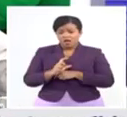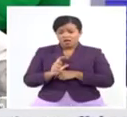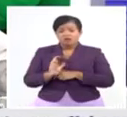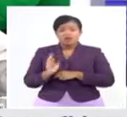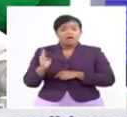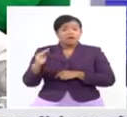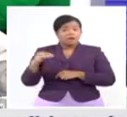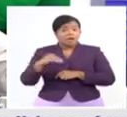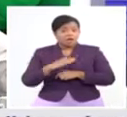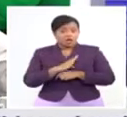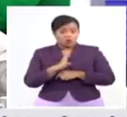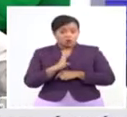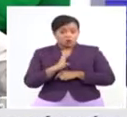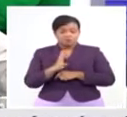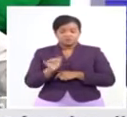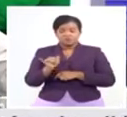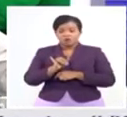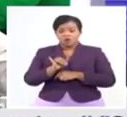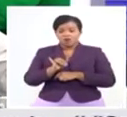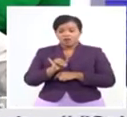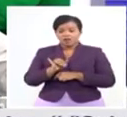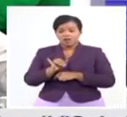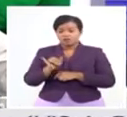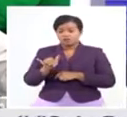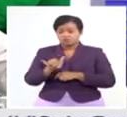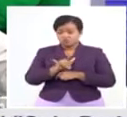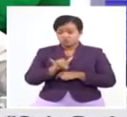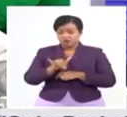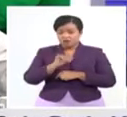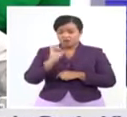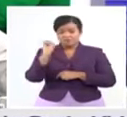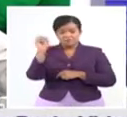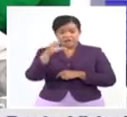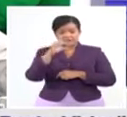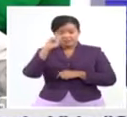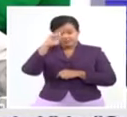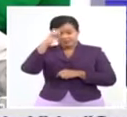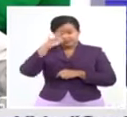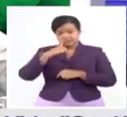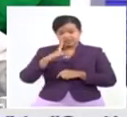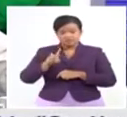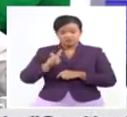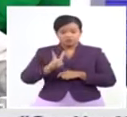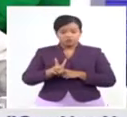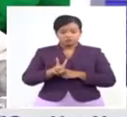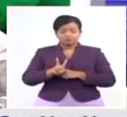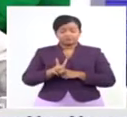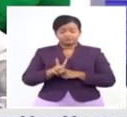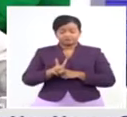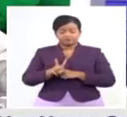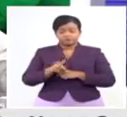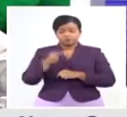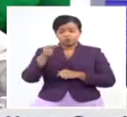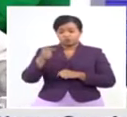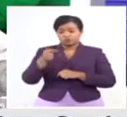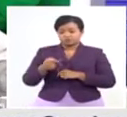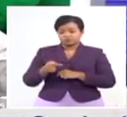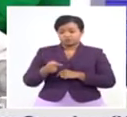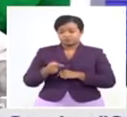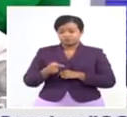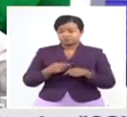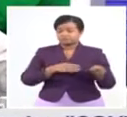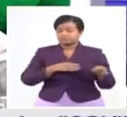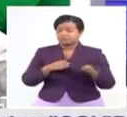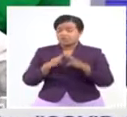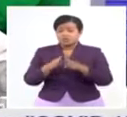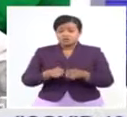y El Salvador fallecen una persona también. En Granma, 5 personas fallecen con COVID, 3 del